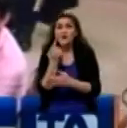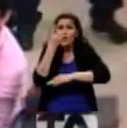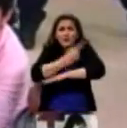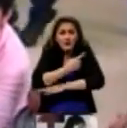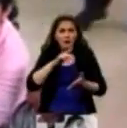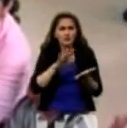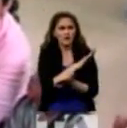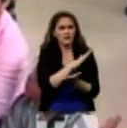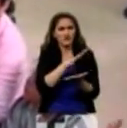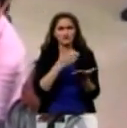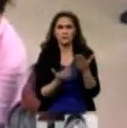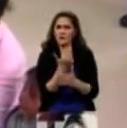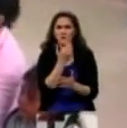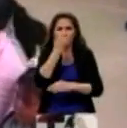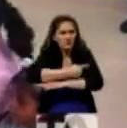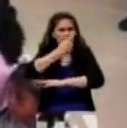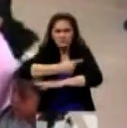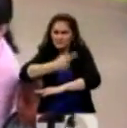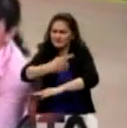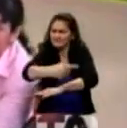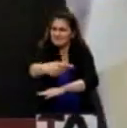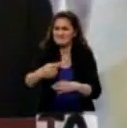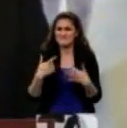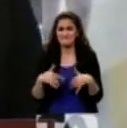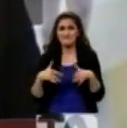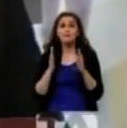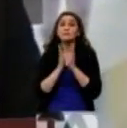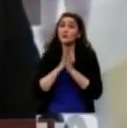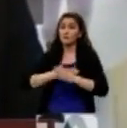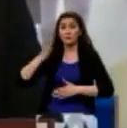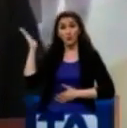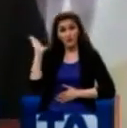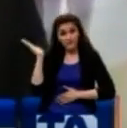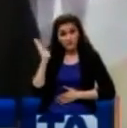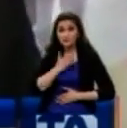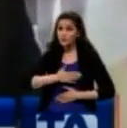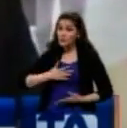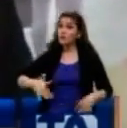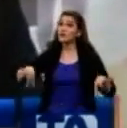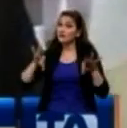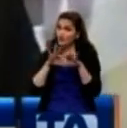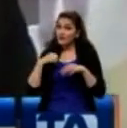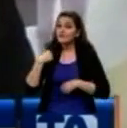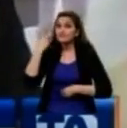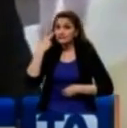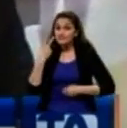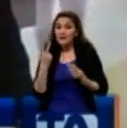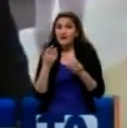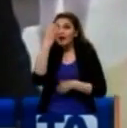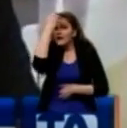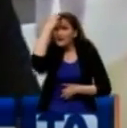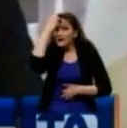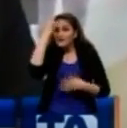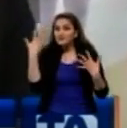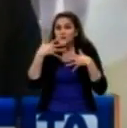finalmente Correa le hizo un pedido a los maestros Ecuatorianos que sean políticos que entendamos Que una educación